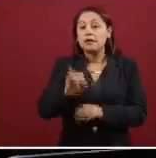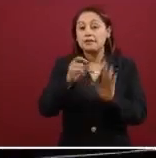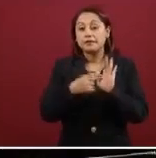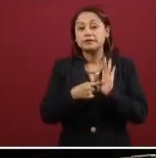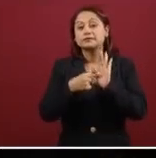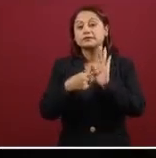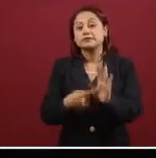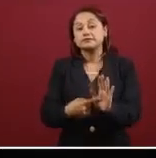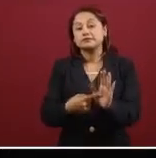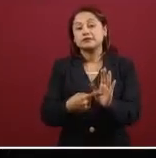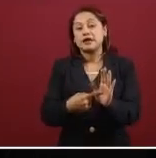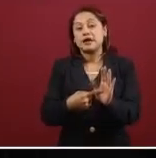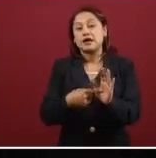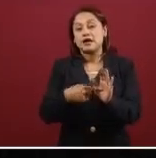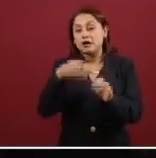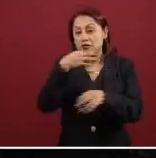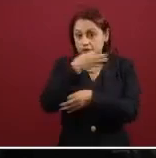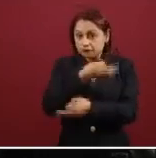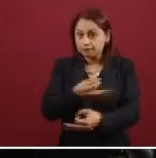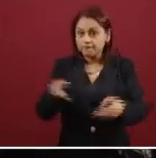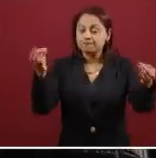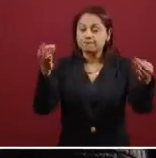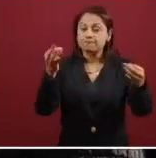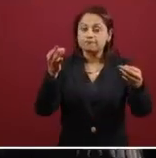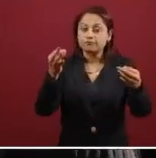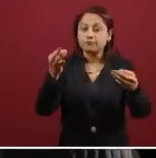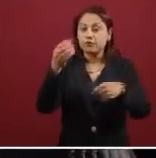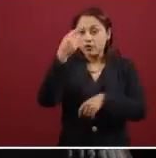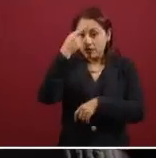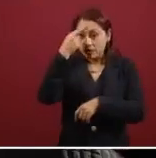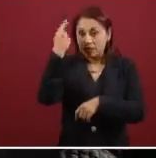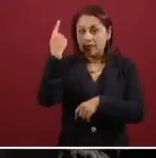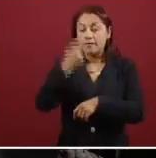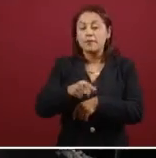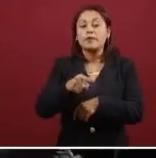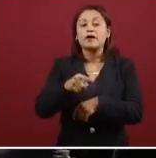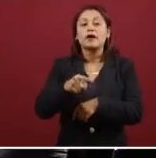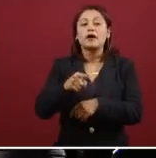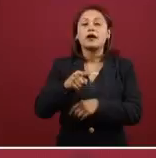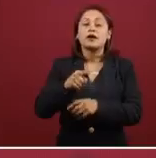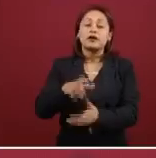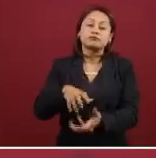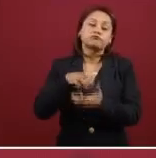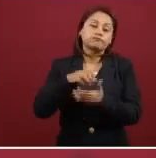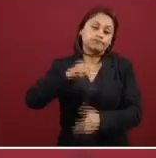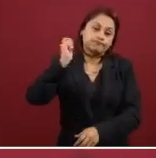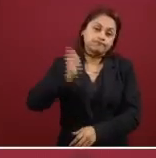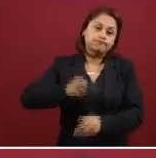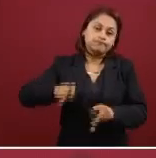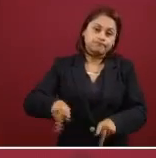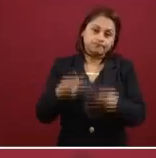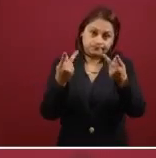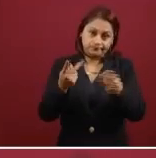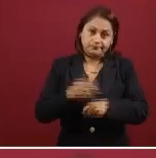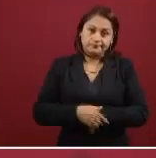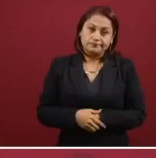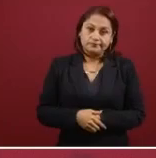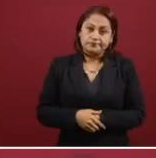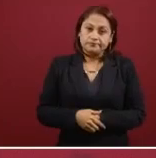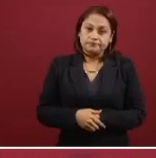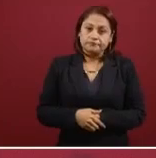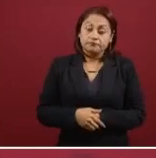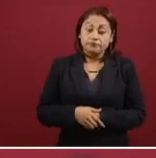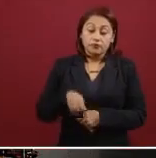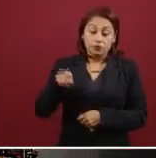las bases para la próxima subasta. Vamos a tomar en cuenta tu